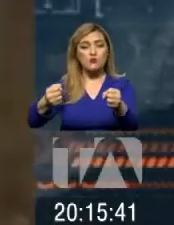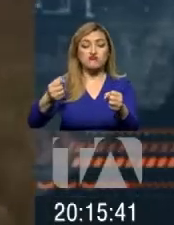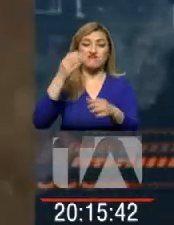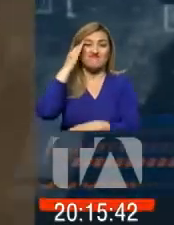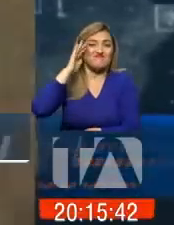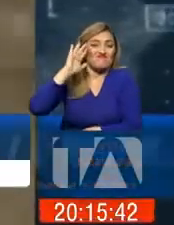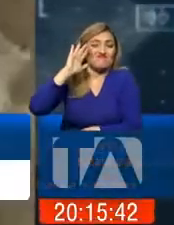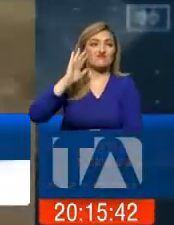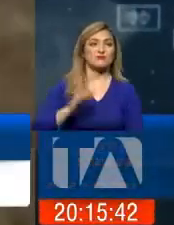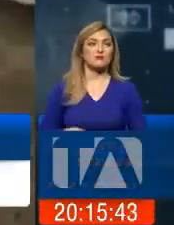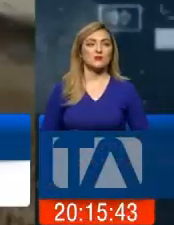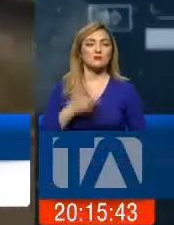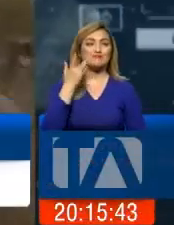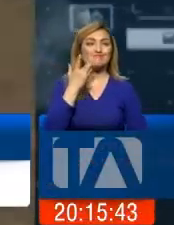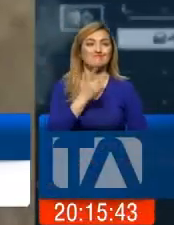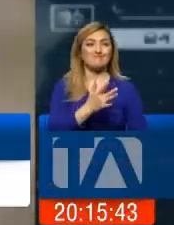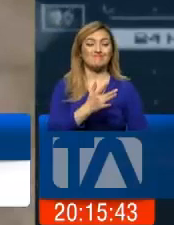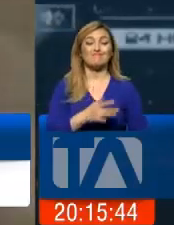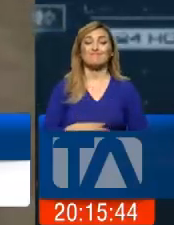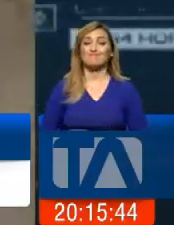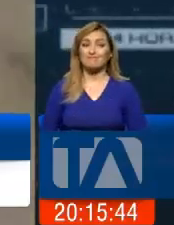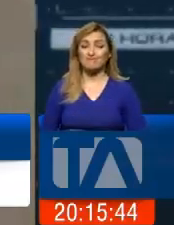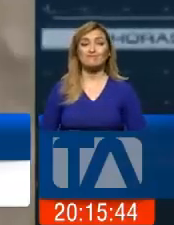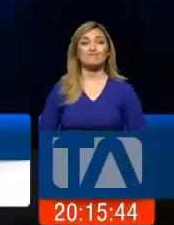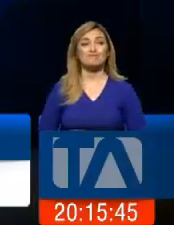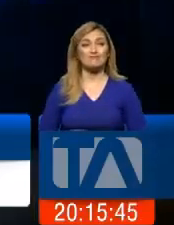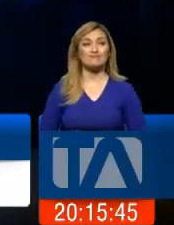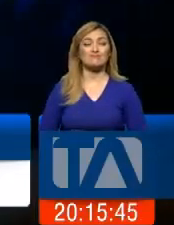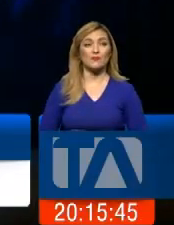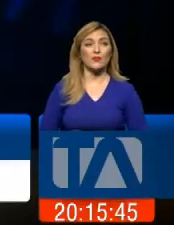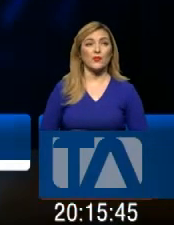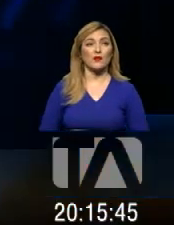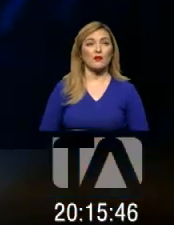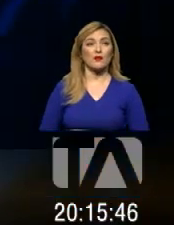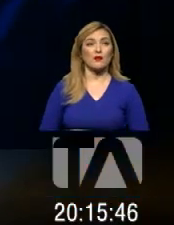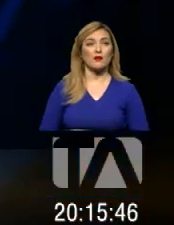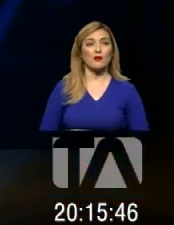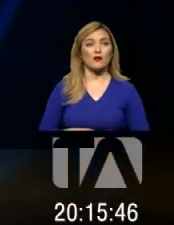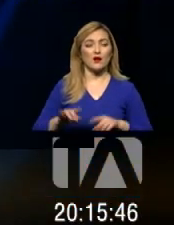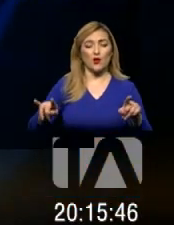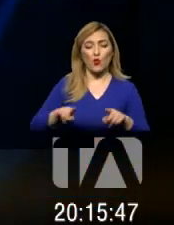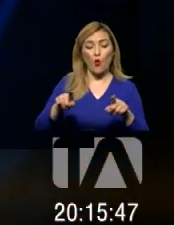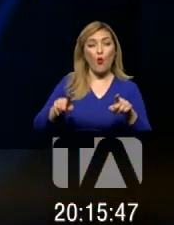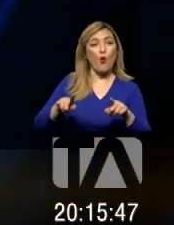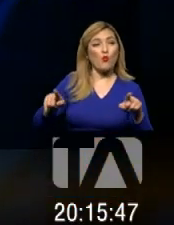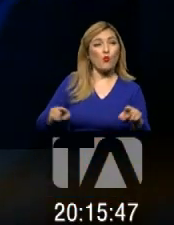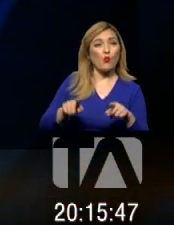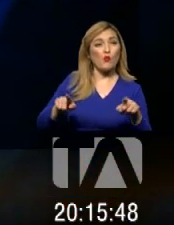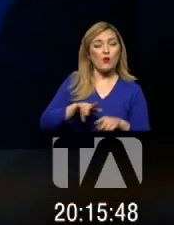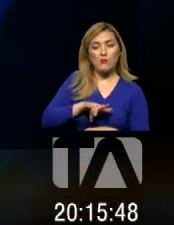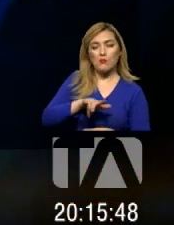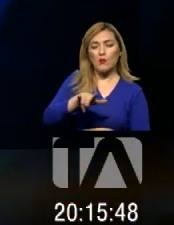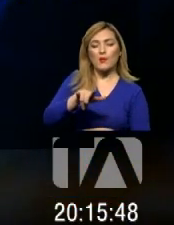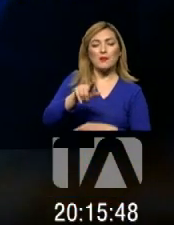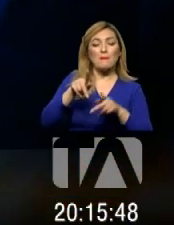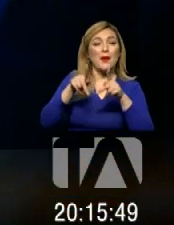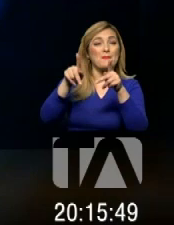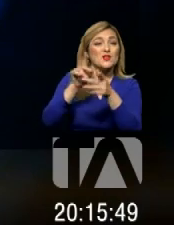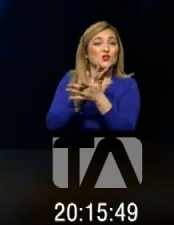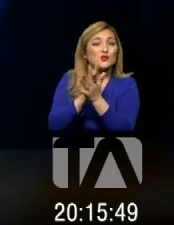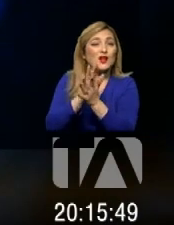no es lo único que llama la atención en este caso. Un avión no levanta vuelo, hermano. Sin permiso. Está